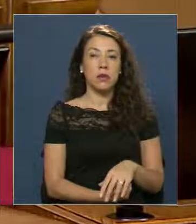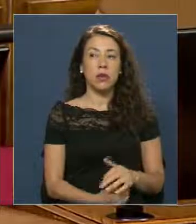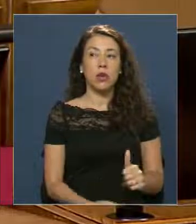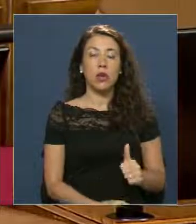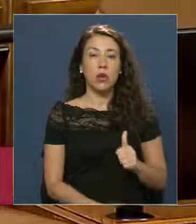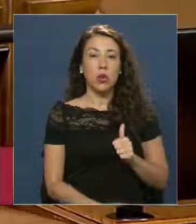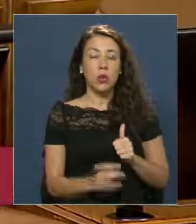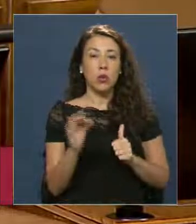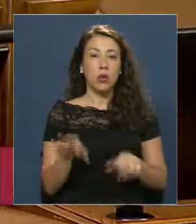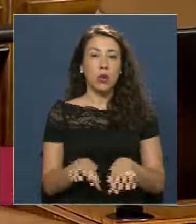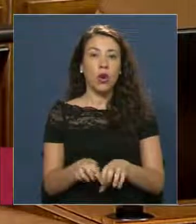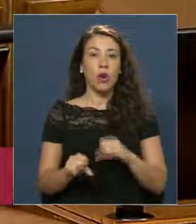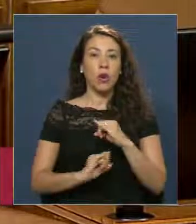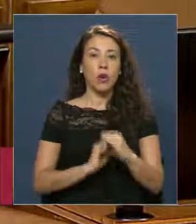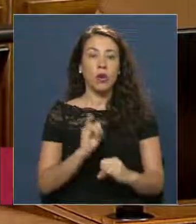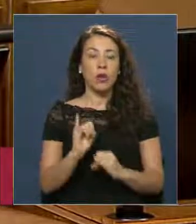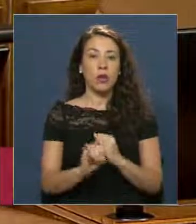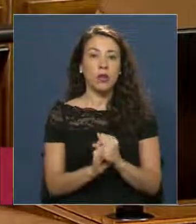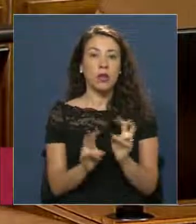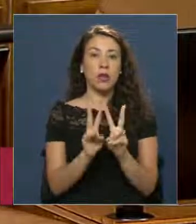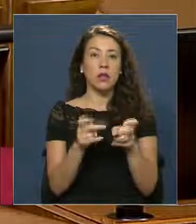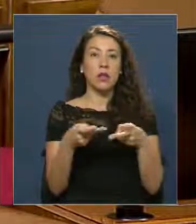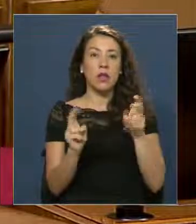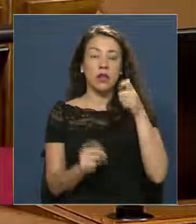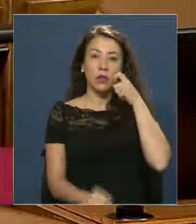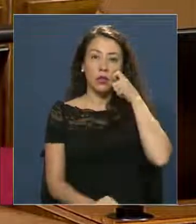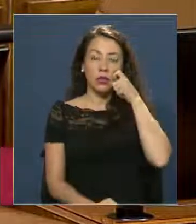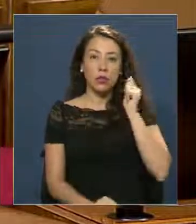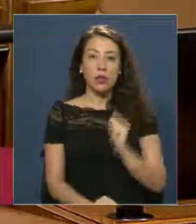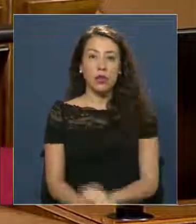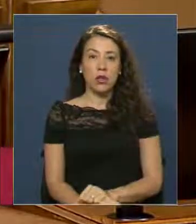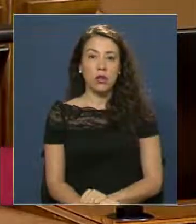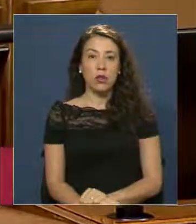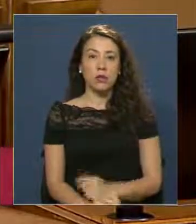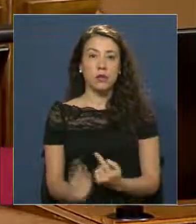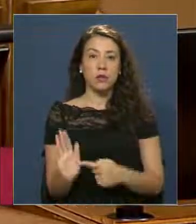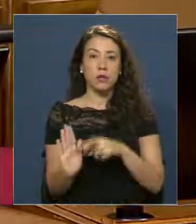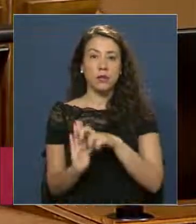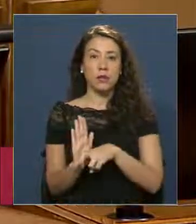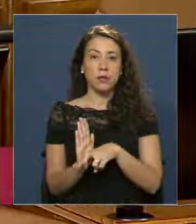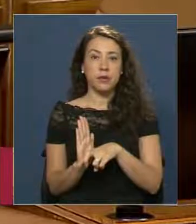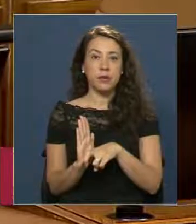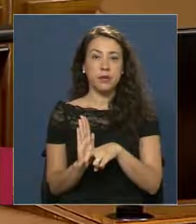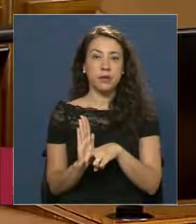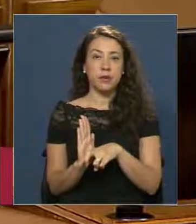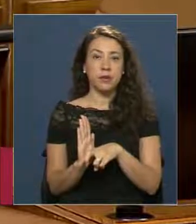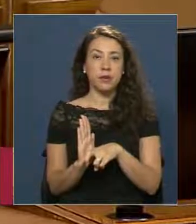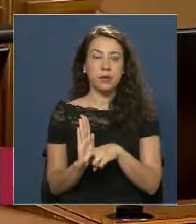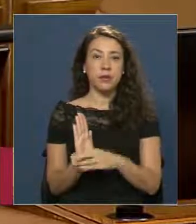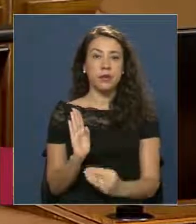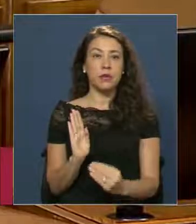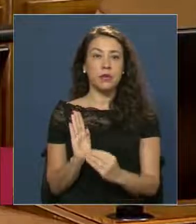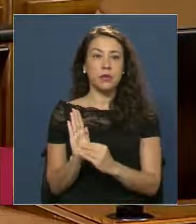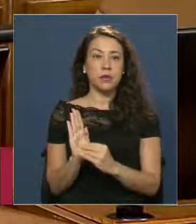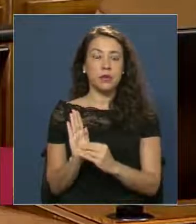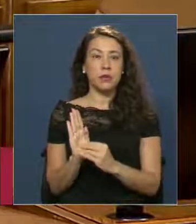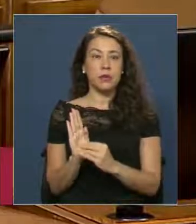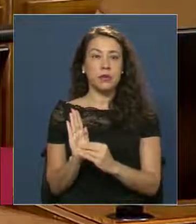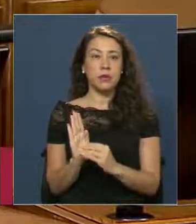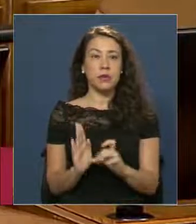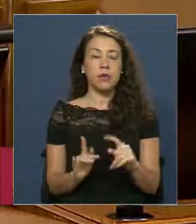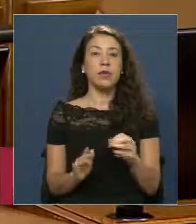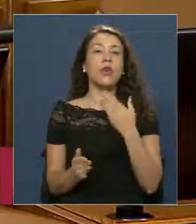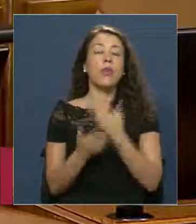cumpliendo con los tratados internacionales en materia de derechos humanos con este proyecto que tipifica el delito